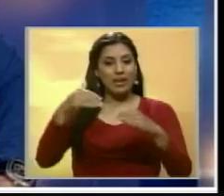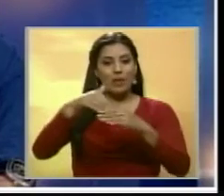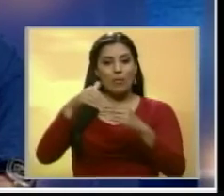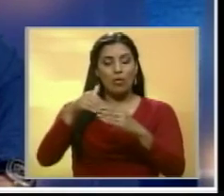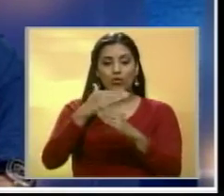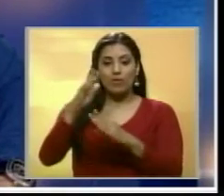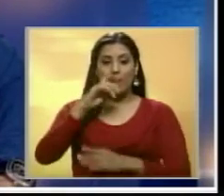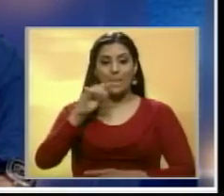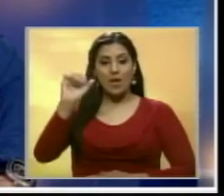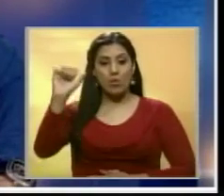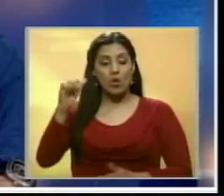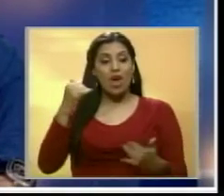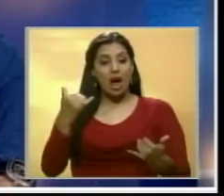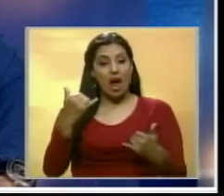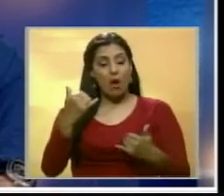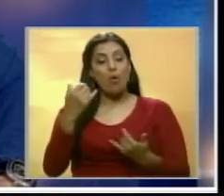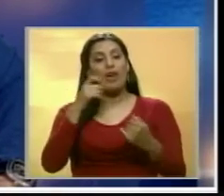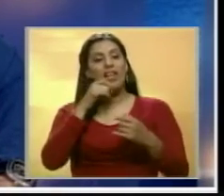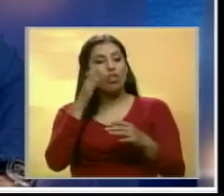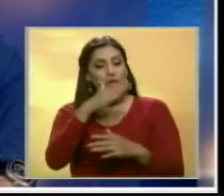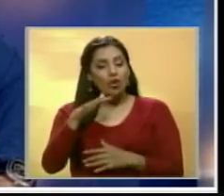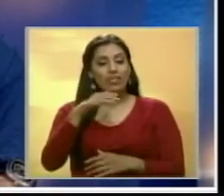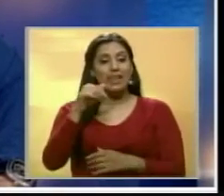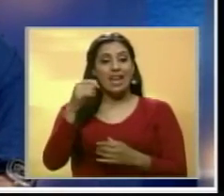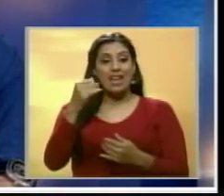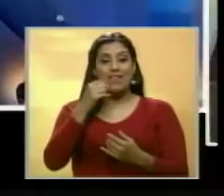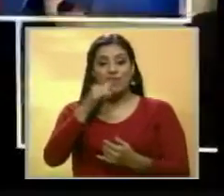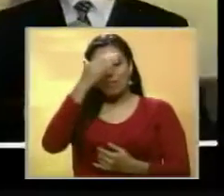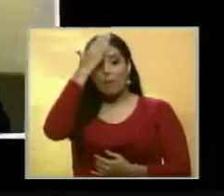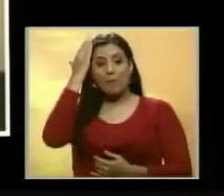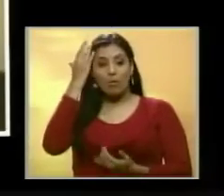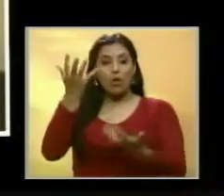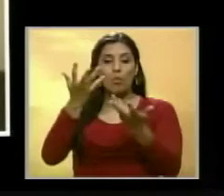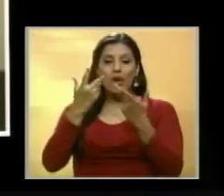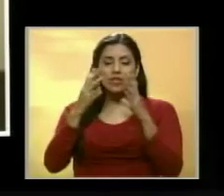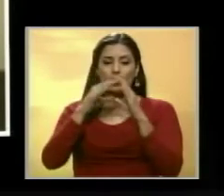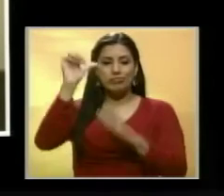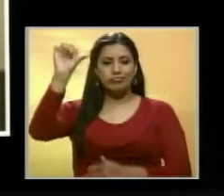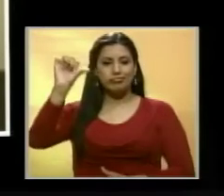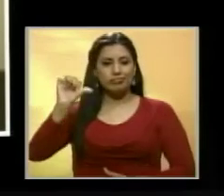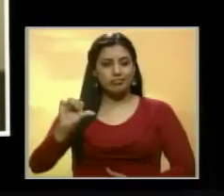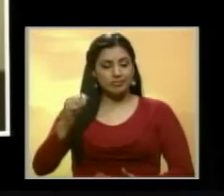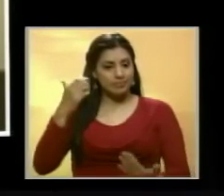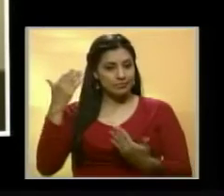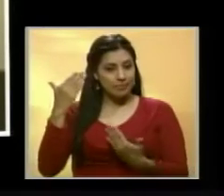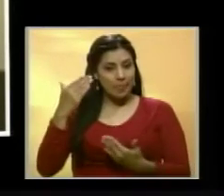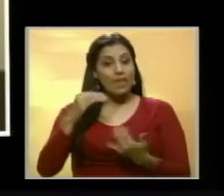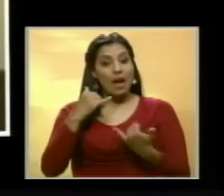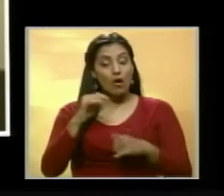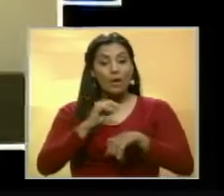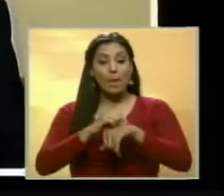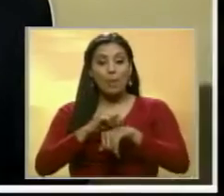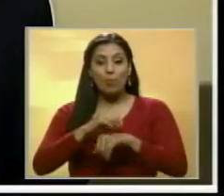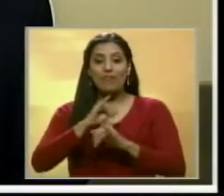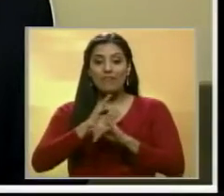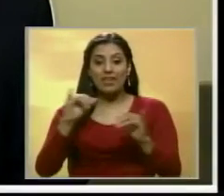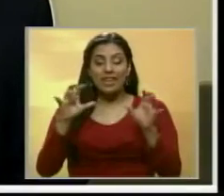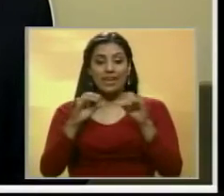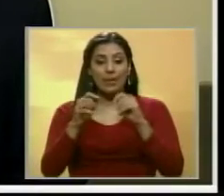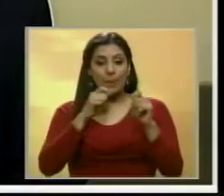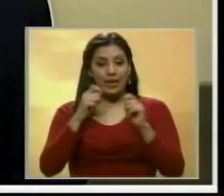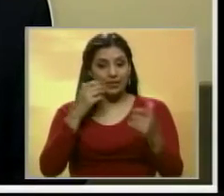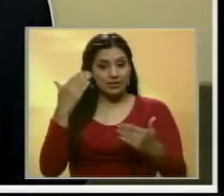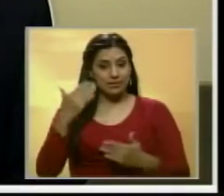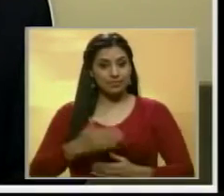referéndum revocatorio. Manuel Covela se encuentra en vivo desde la sede de este organismo y nos amplía la información. Hace pocos momentos terminó la rueda de